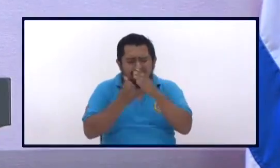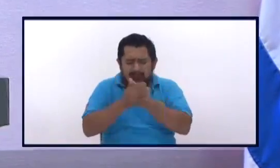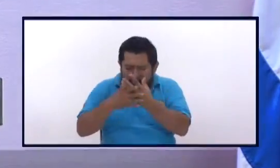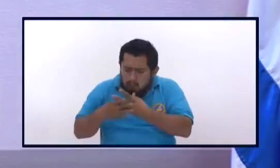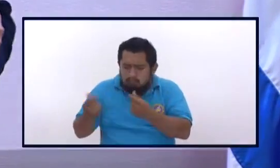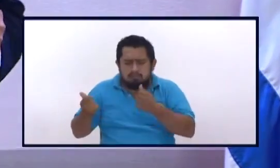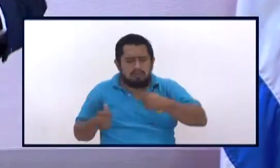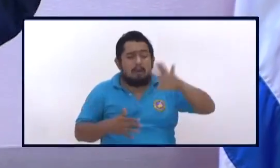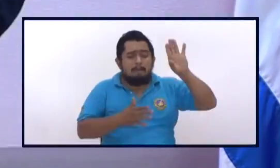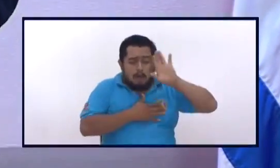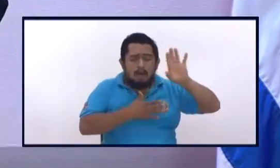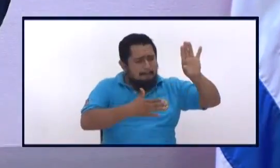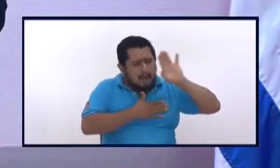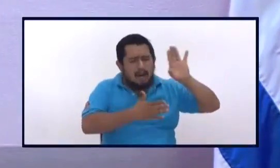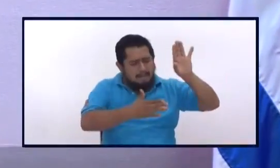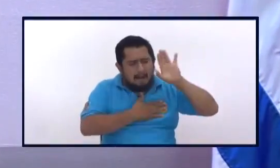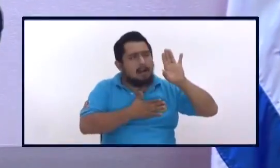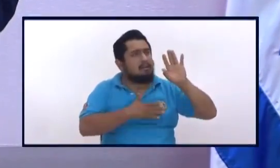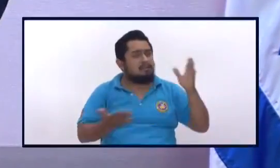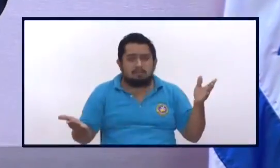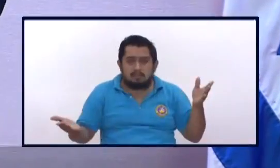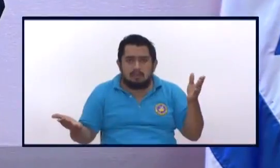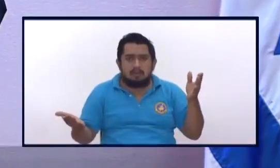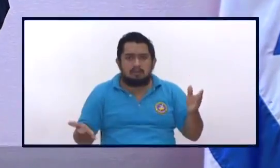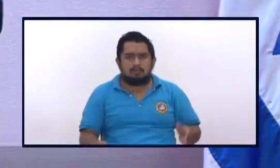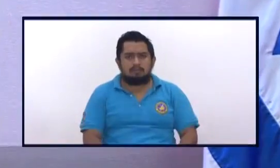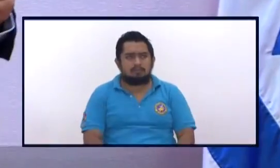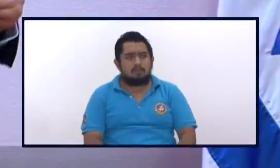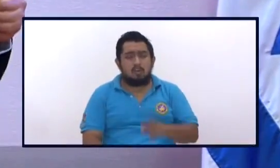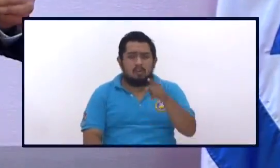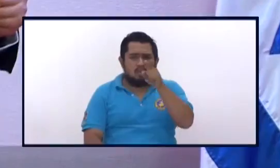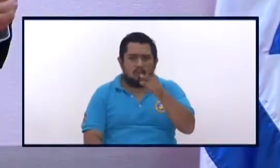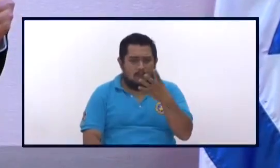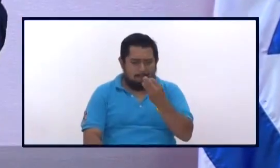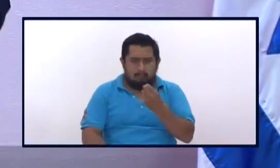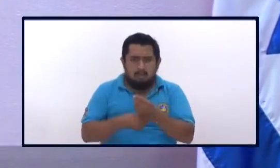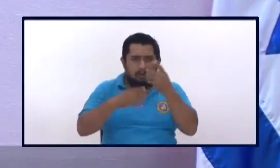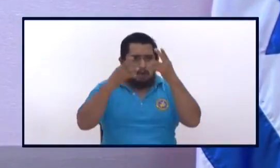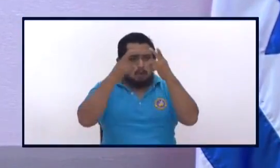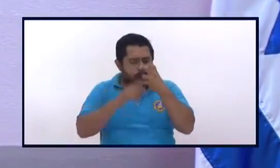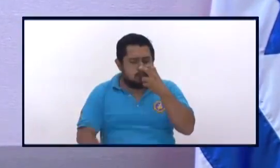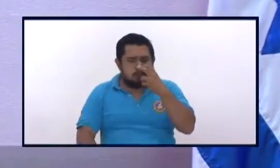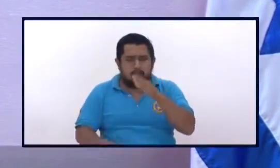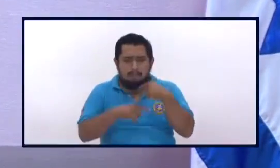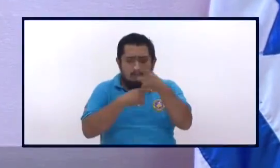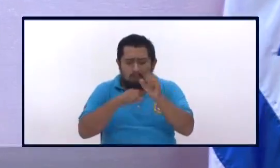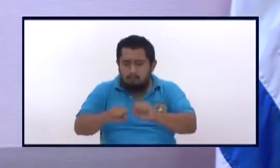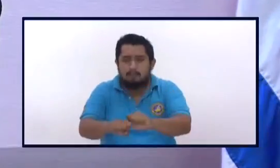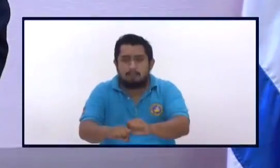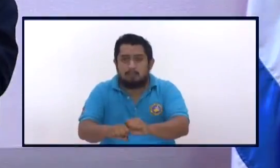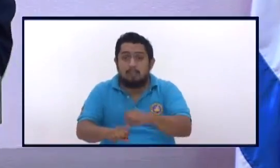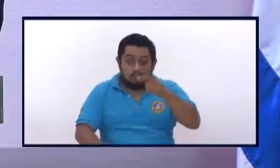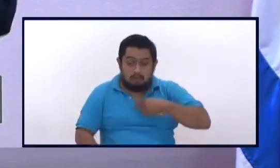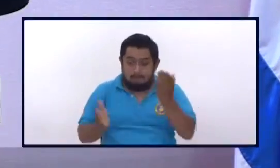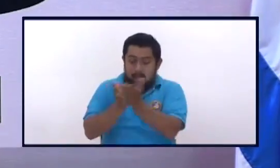vas a ver y te prometo y te prometo y te prometo y te prometo y tuviste mío de cerrar los ojos porque no vas a despertar pero te lo voy a contestar